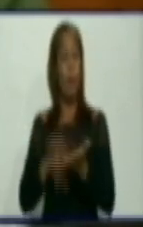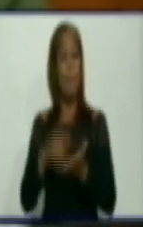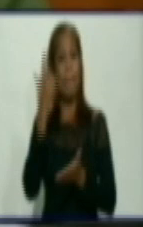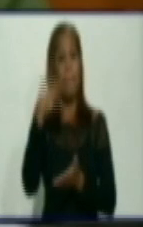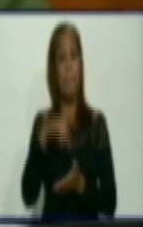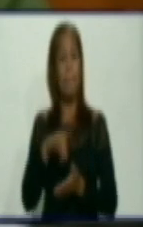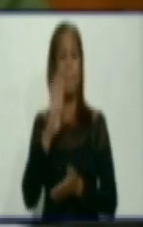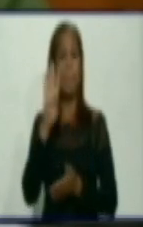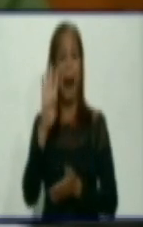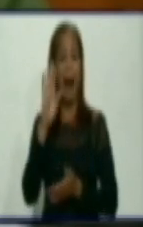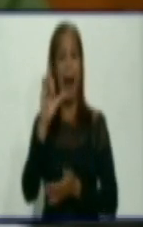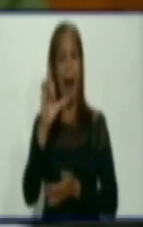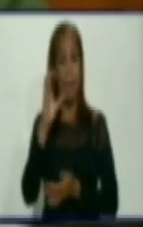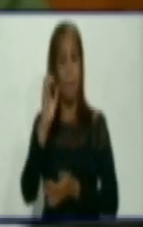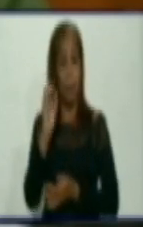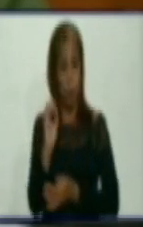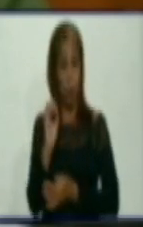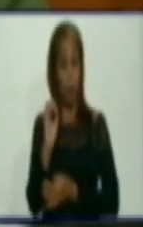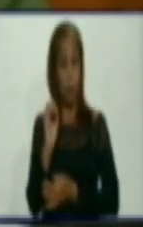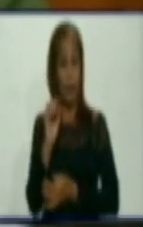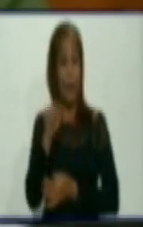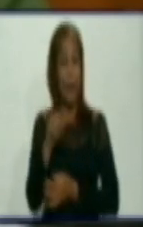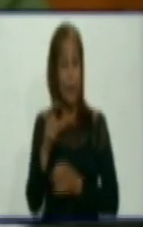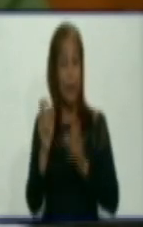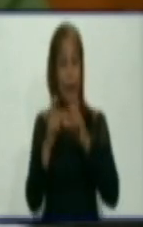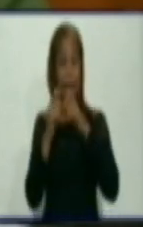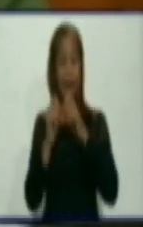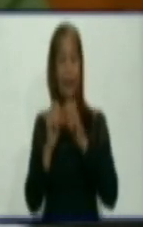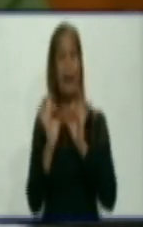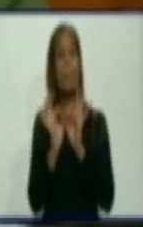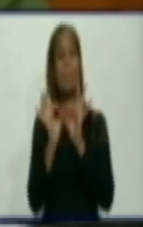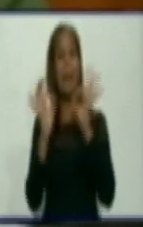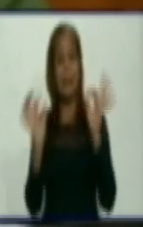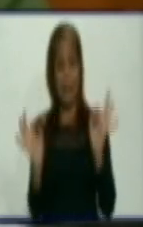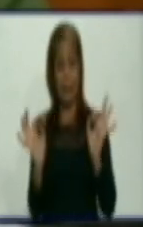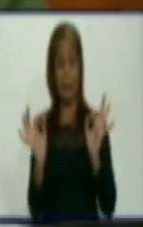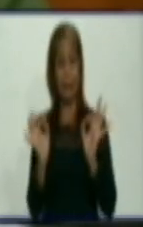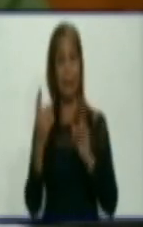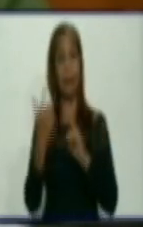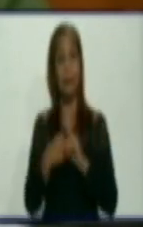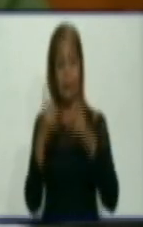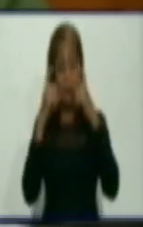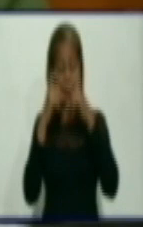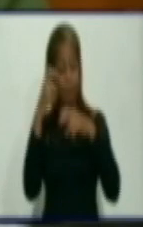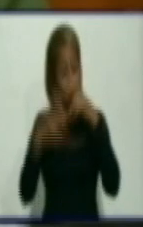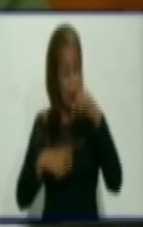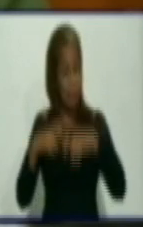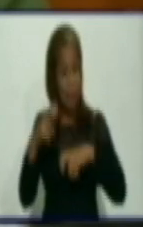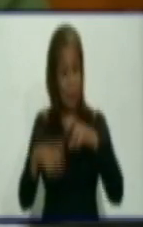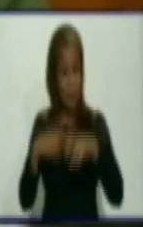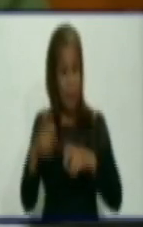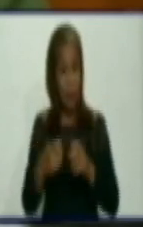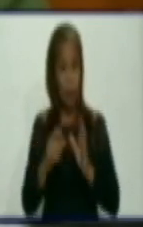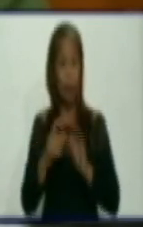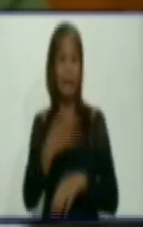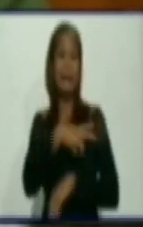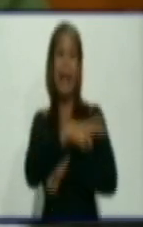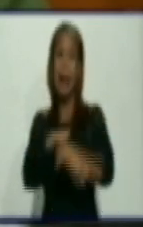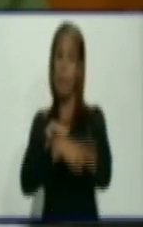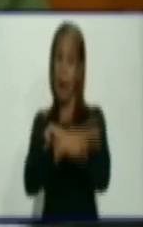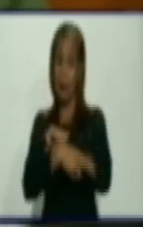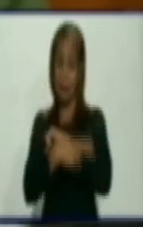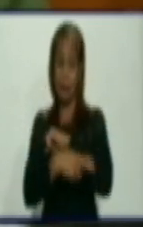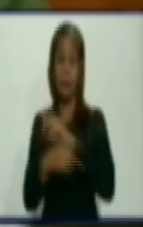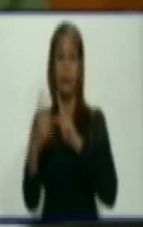y expertos del país que están trabajando esta situación por indicación del ministro, que nos acompañe el doctor